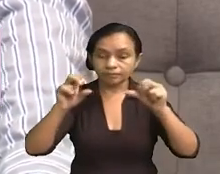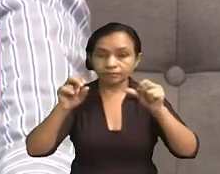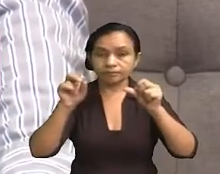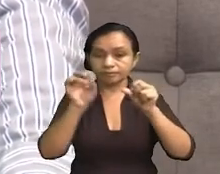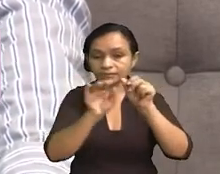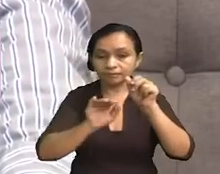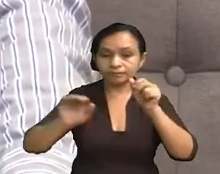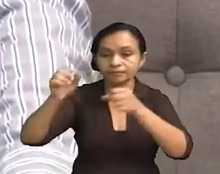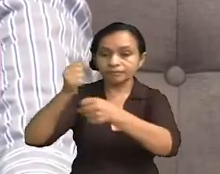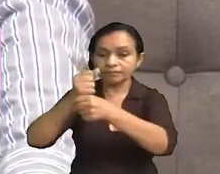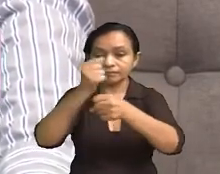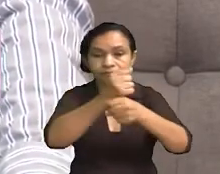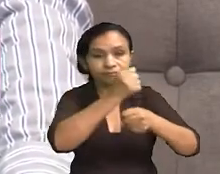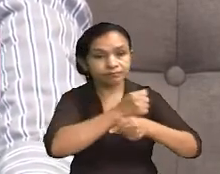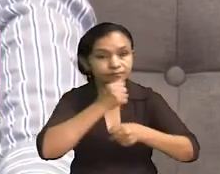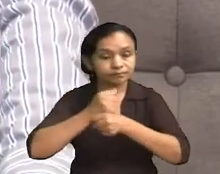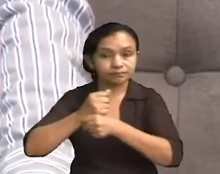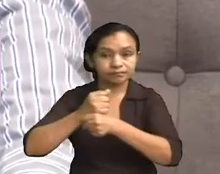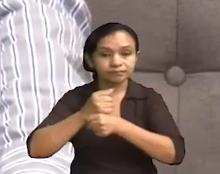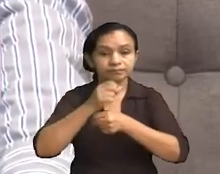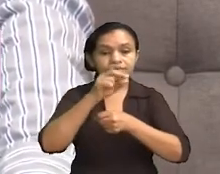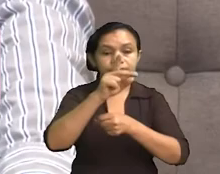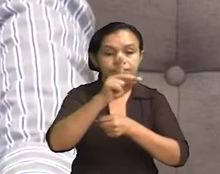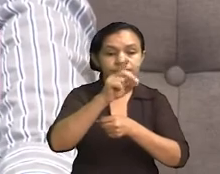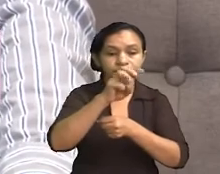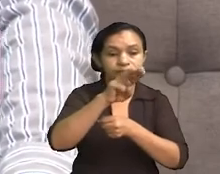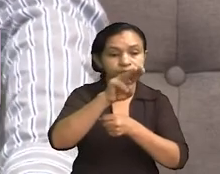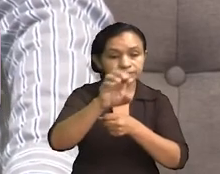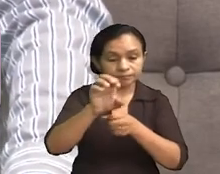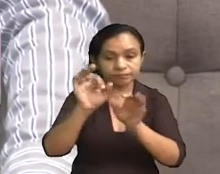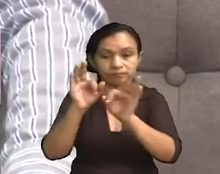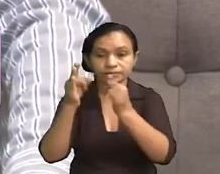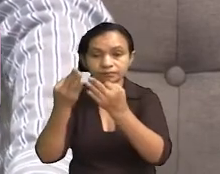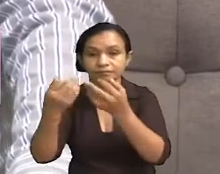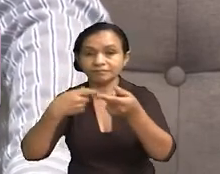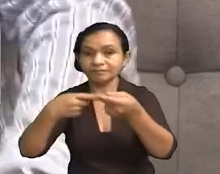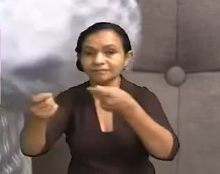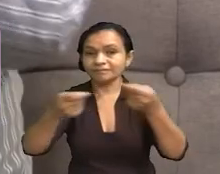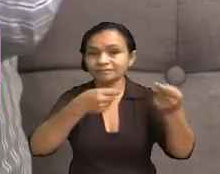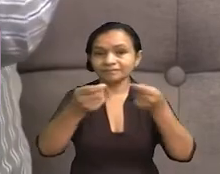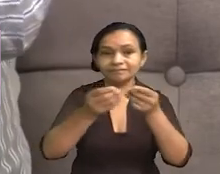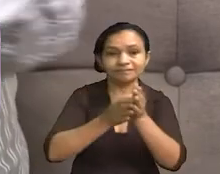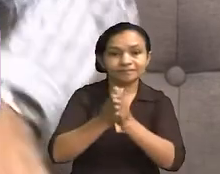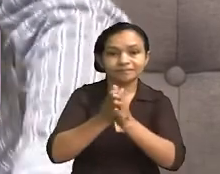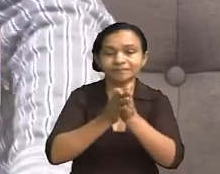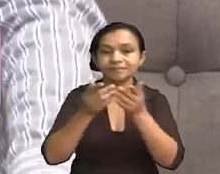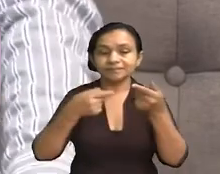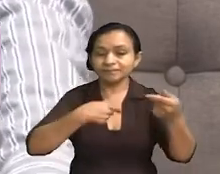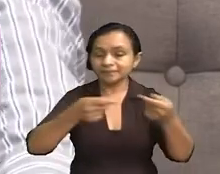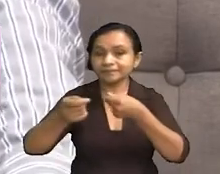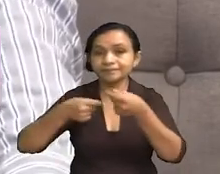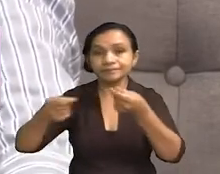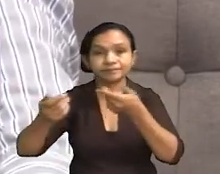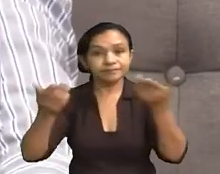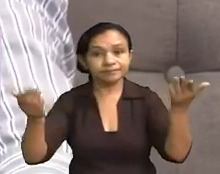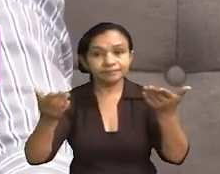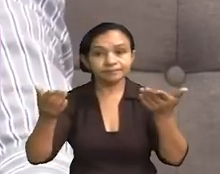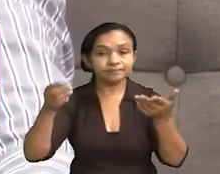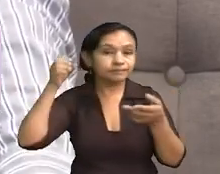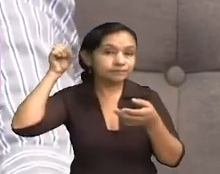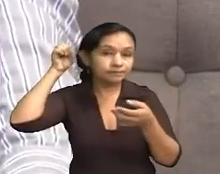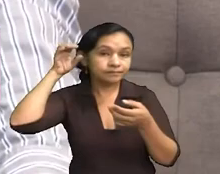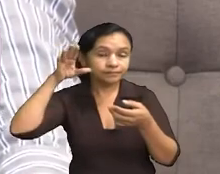generación de empleo, claro. Significa las pymes, significa las familias nicaragüenses, que muchas son pequeñas pymes, y por lo tanto